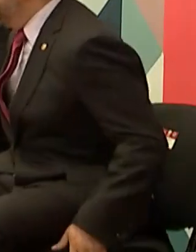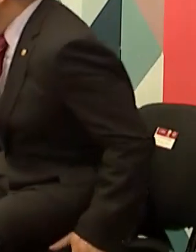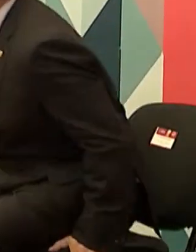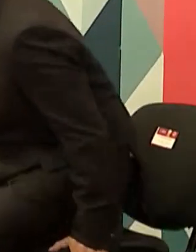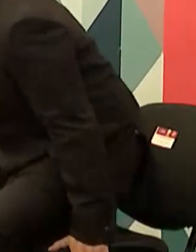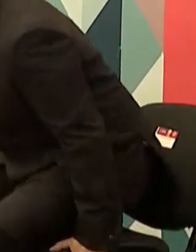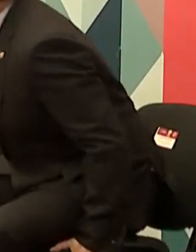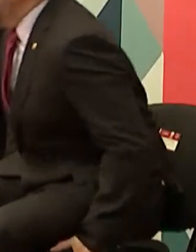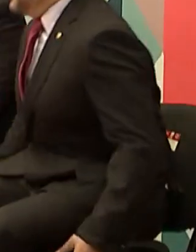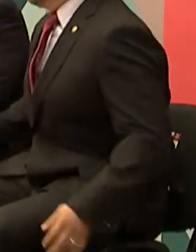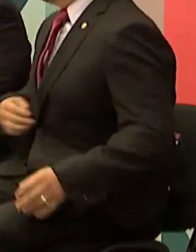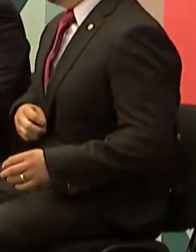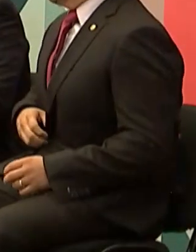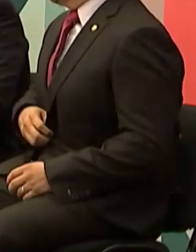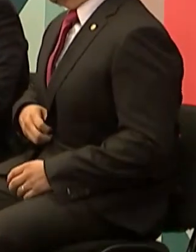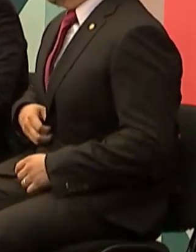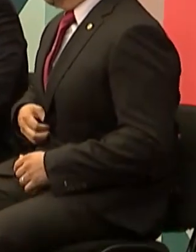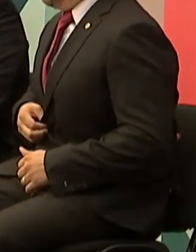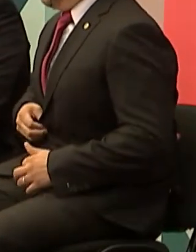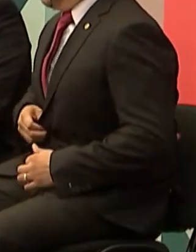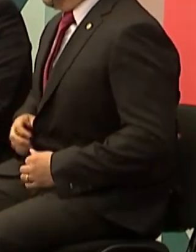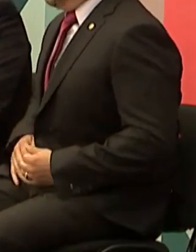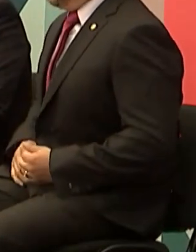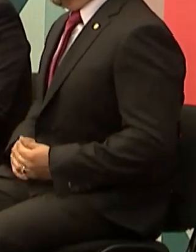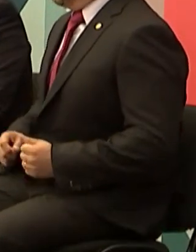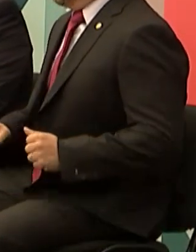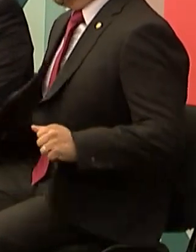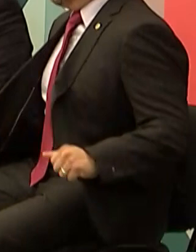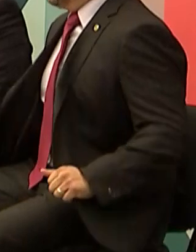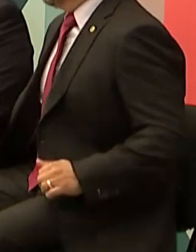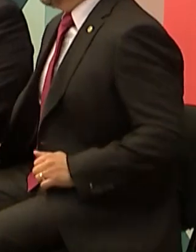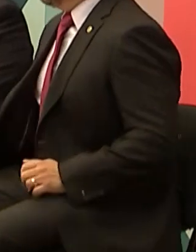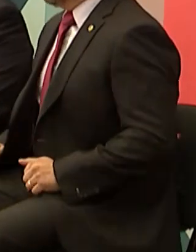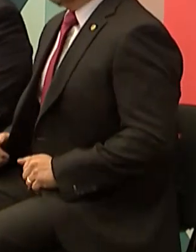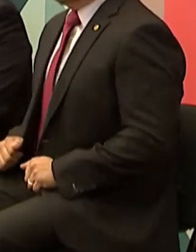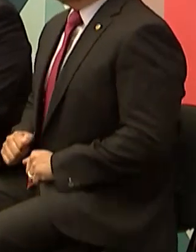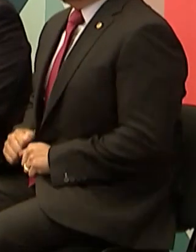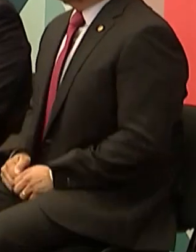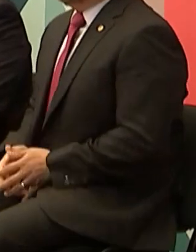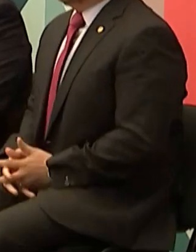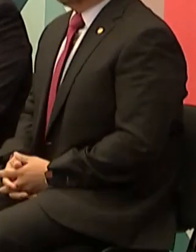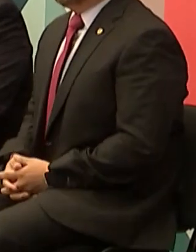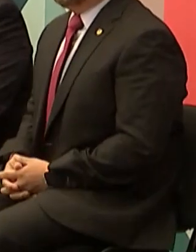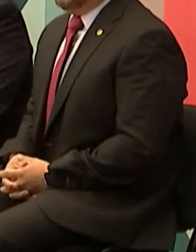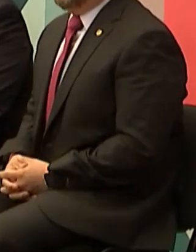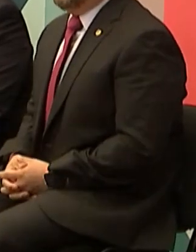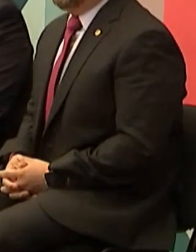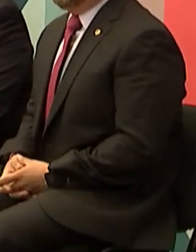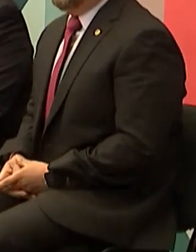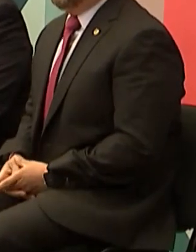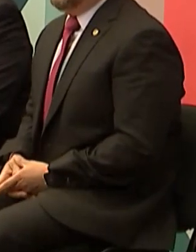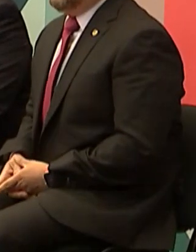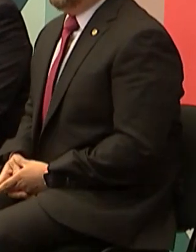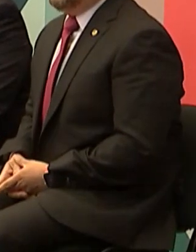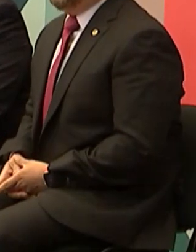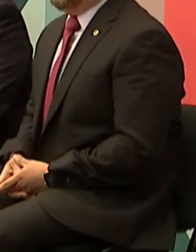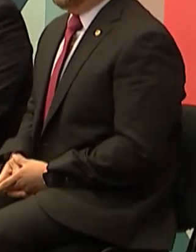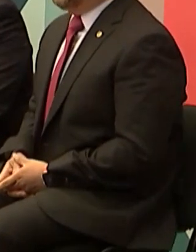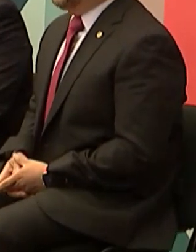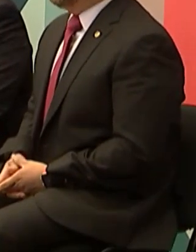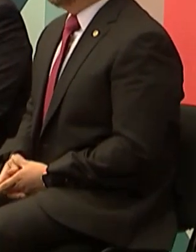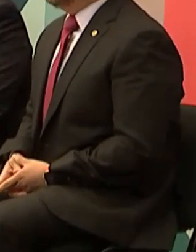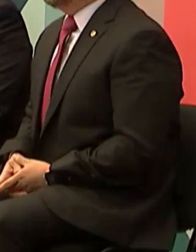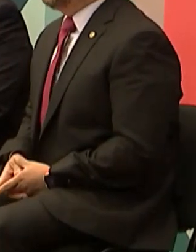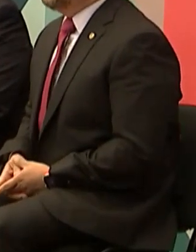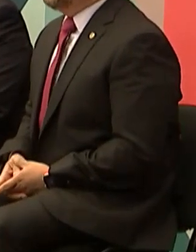Asimismo, damos la más cordial bienvenida a los delegados de los 178 países que en línea se encuentran